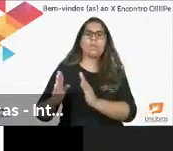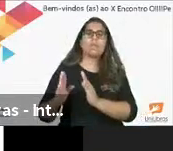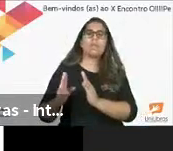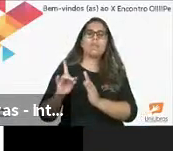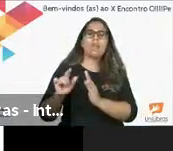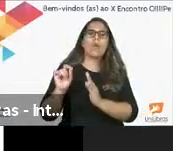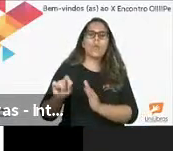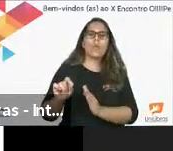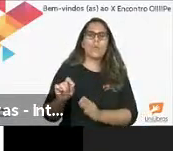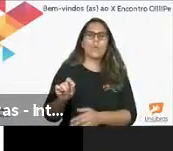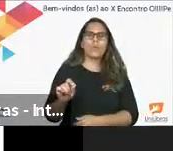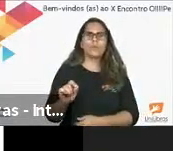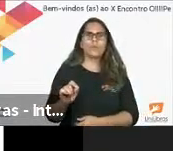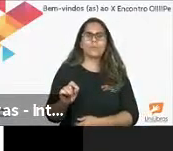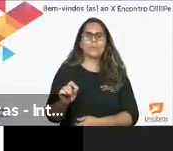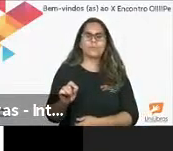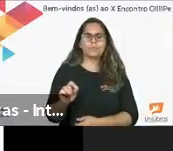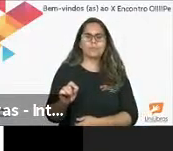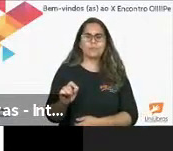una